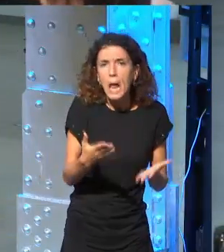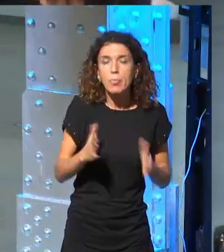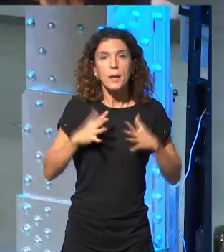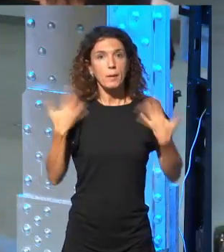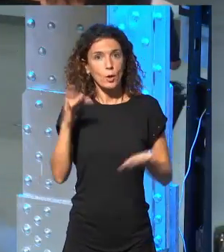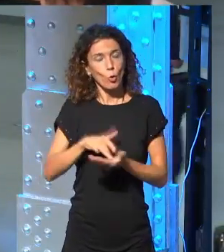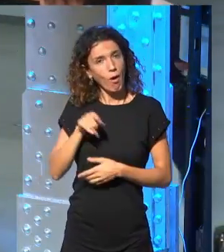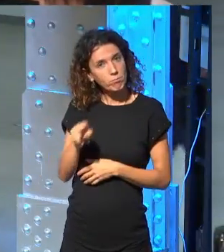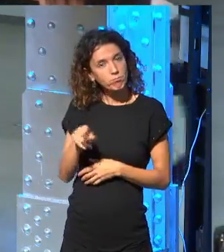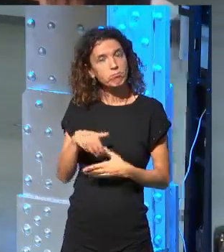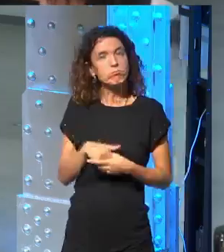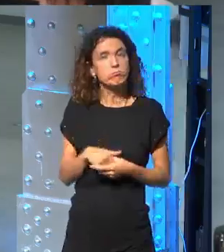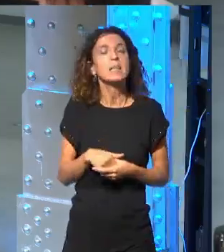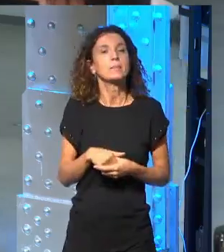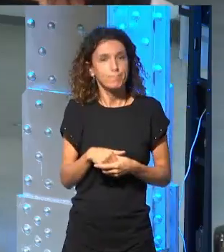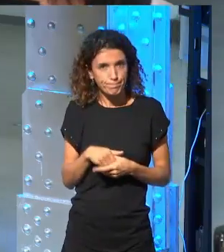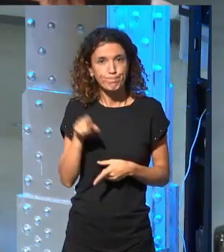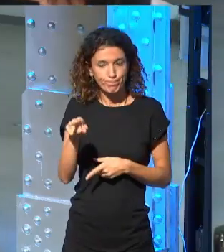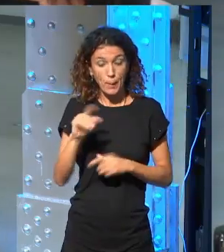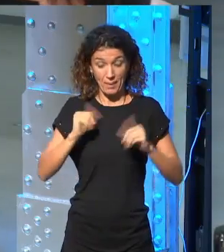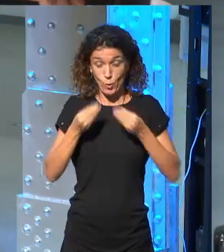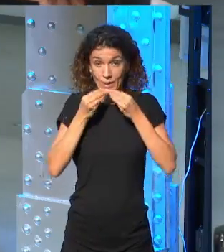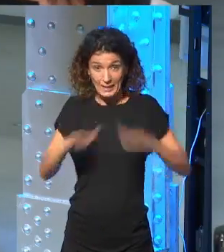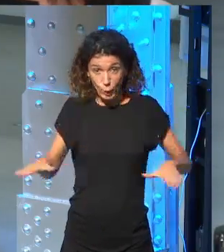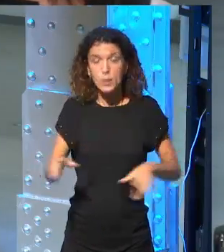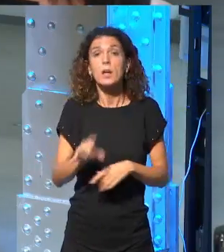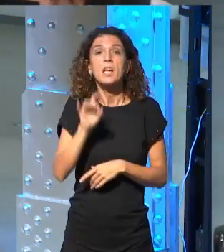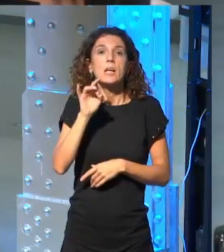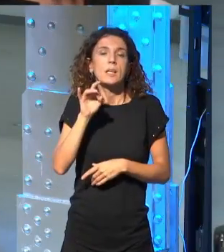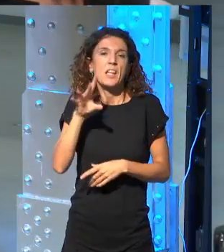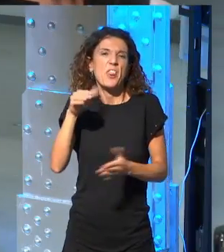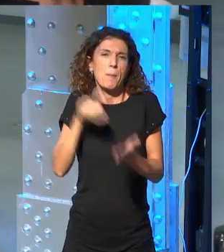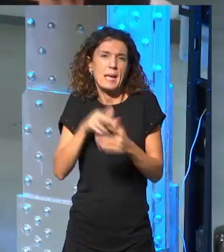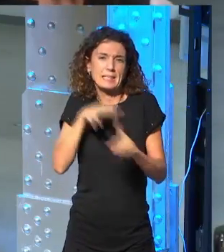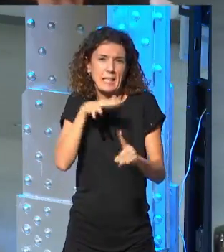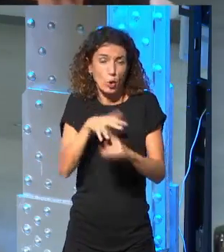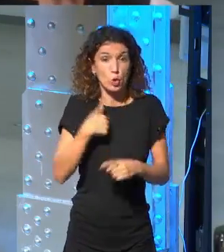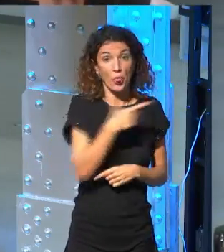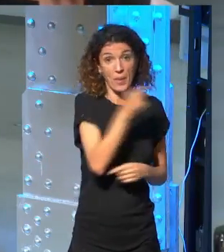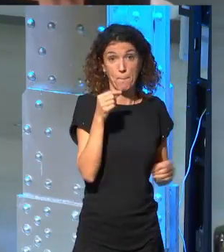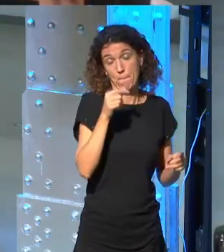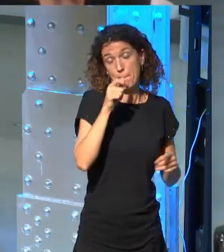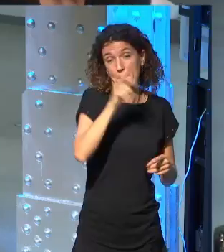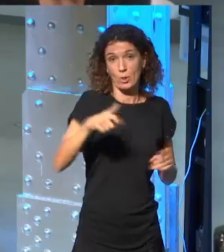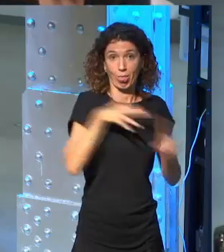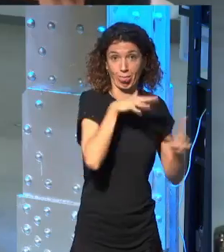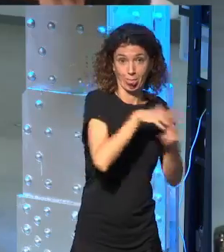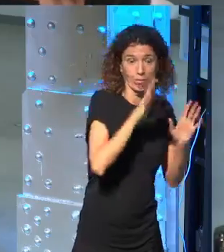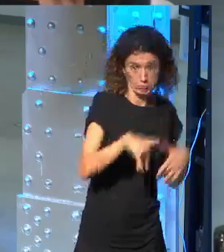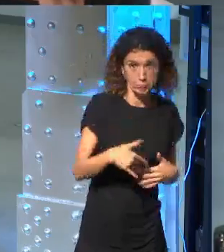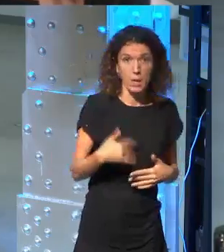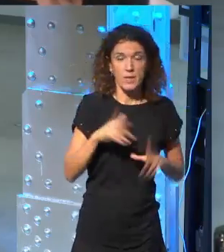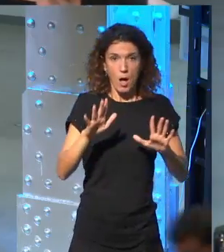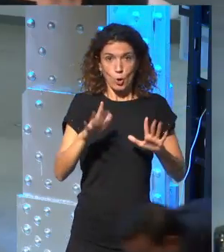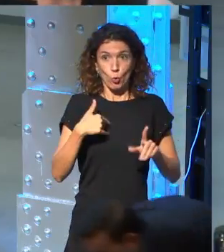de repente fue como... Claro, él tenía, cuando empezó la historia, tenía como 15.000 seguidores, yo tenía como 100.000. Empezó a subir y decía, Ana, que me